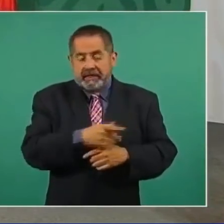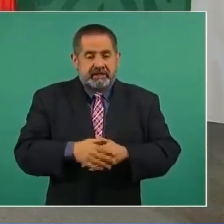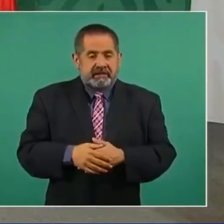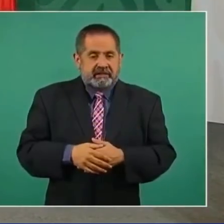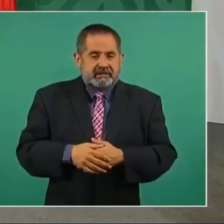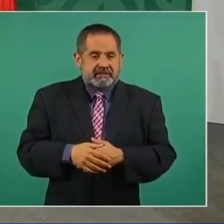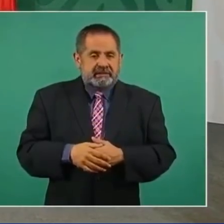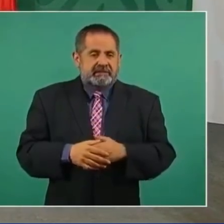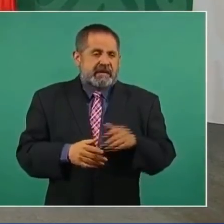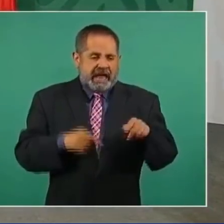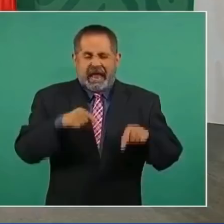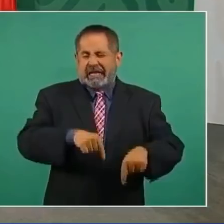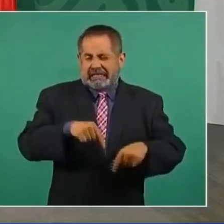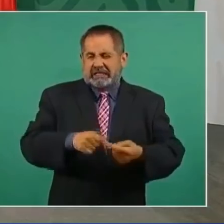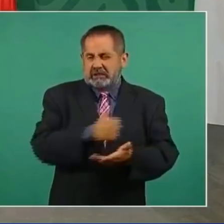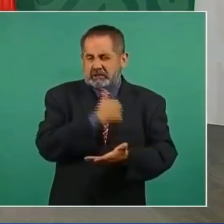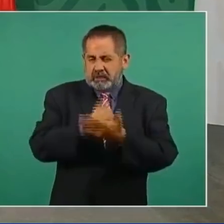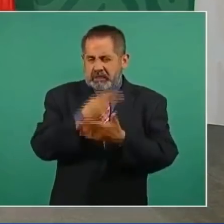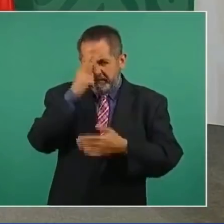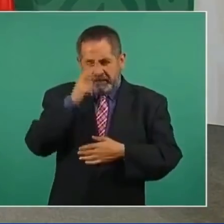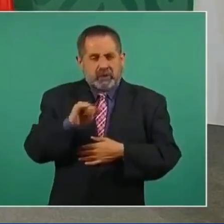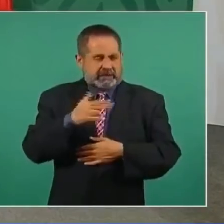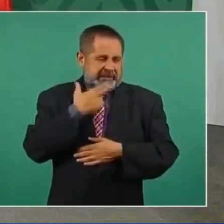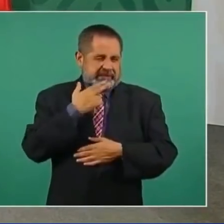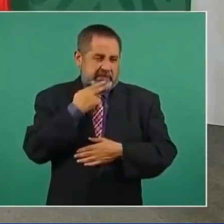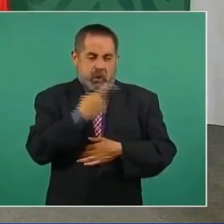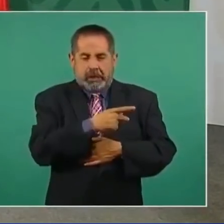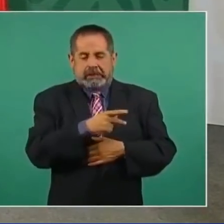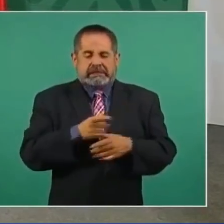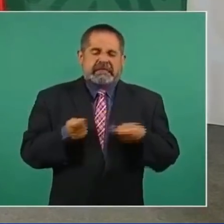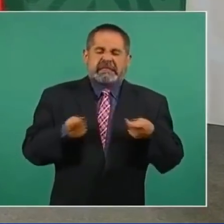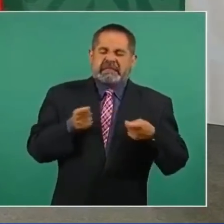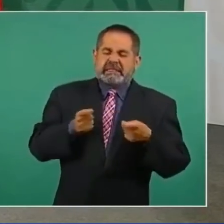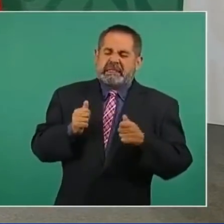Les funcionó aquí, en la ciudad.